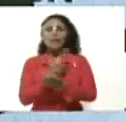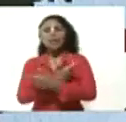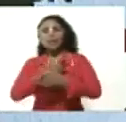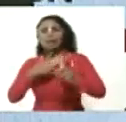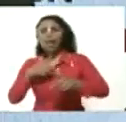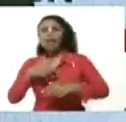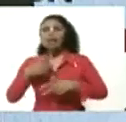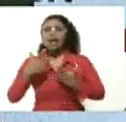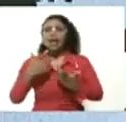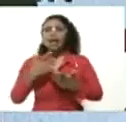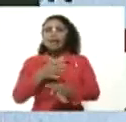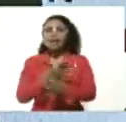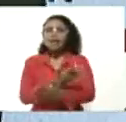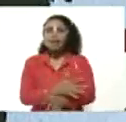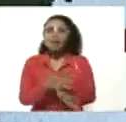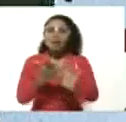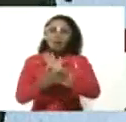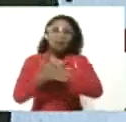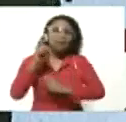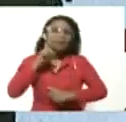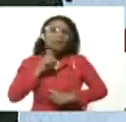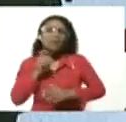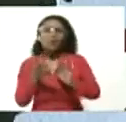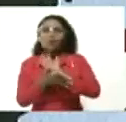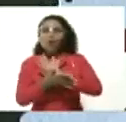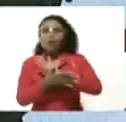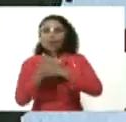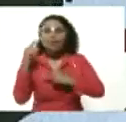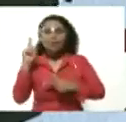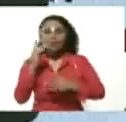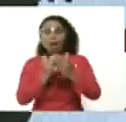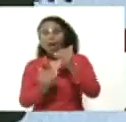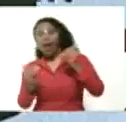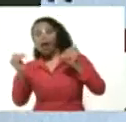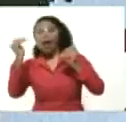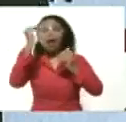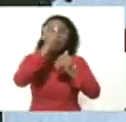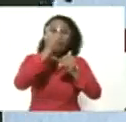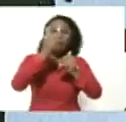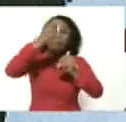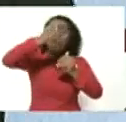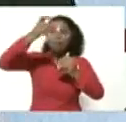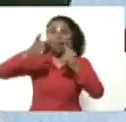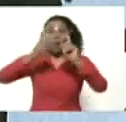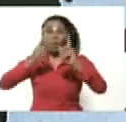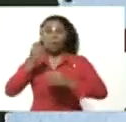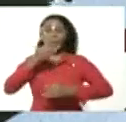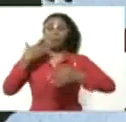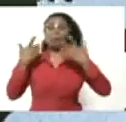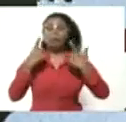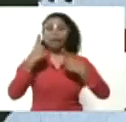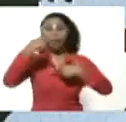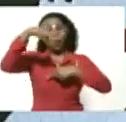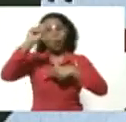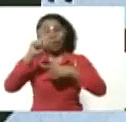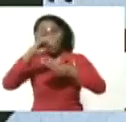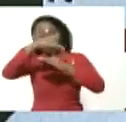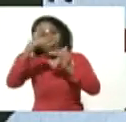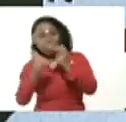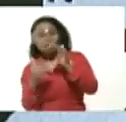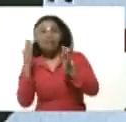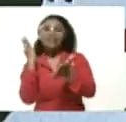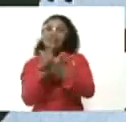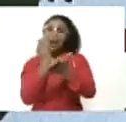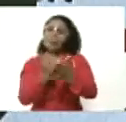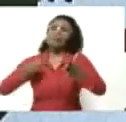sexuales. Situaciones sociales donde siempre hay gente arriba y gente abajo. Por eso siempre, siempre ha habido una lucha